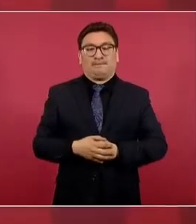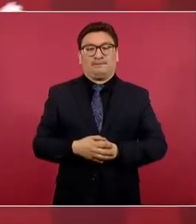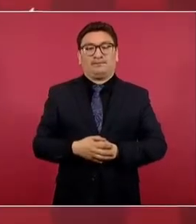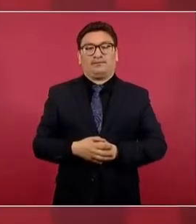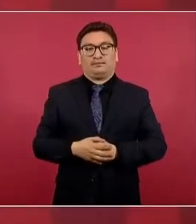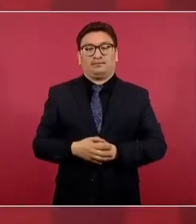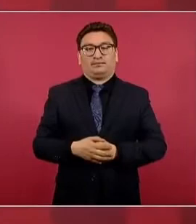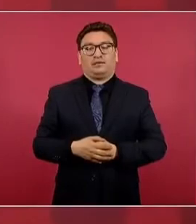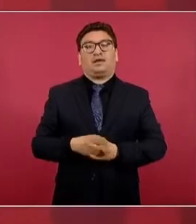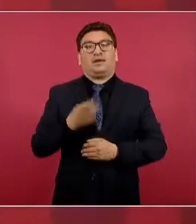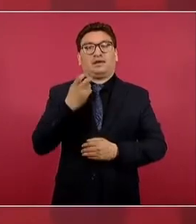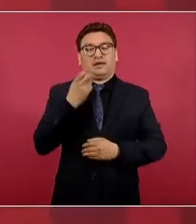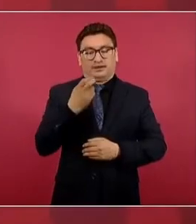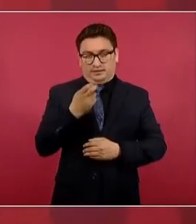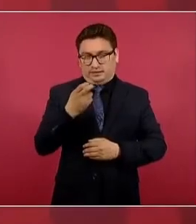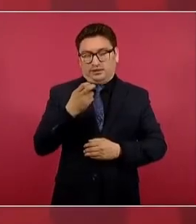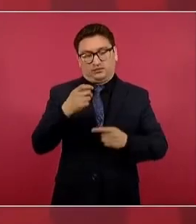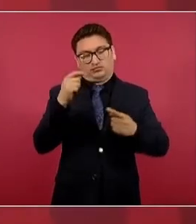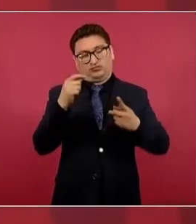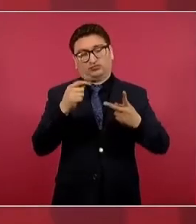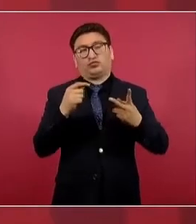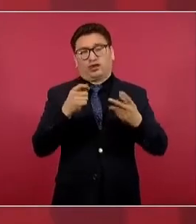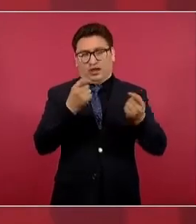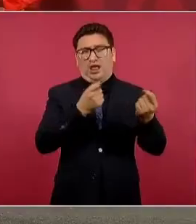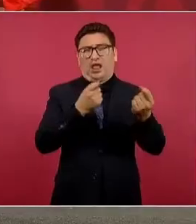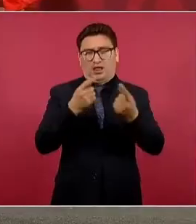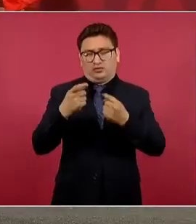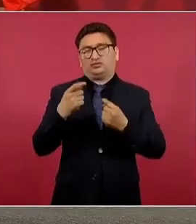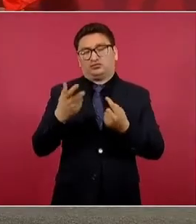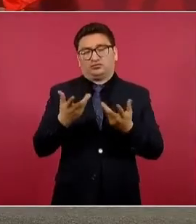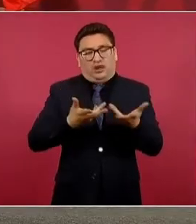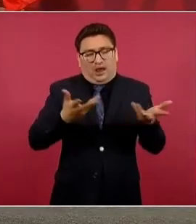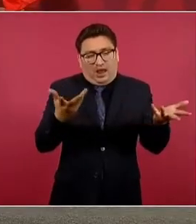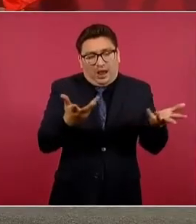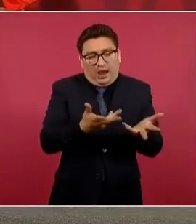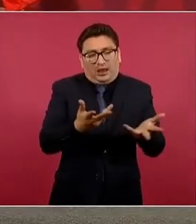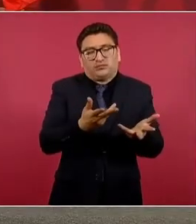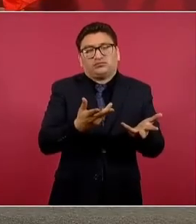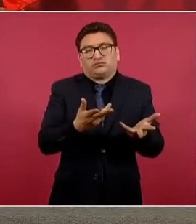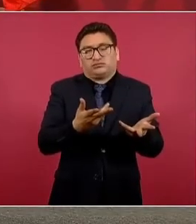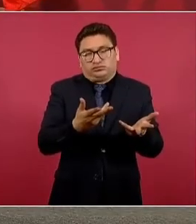hay cuestiones que requieren